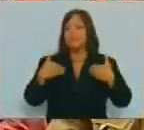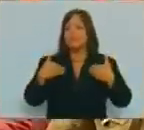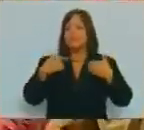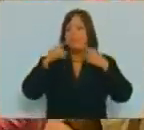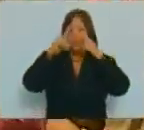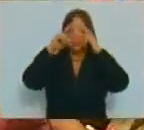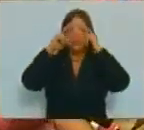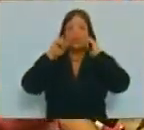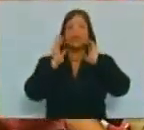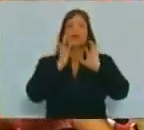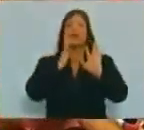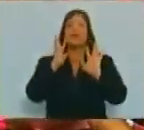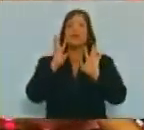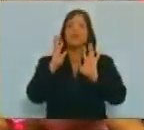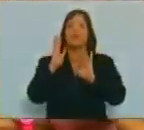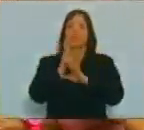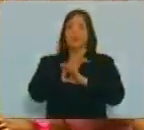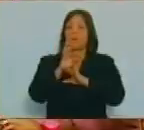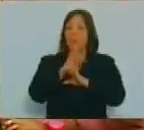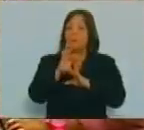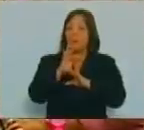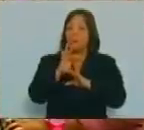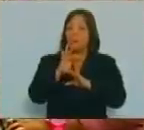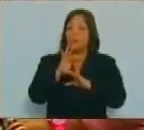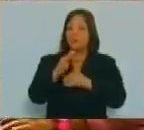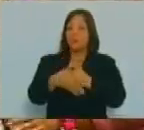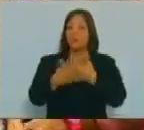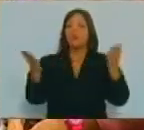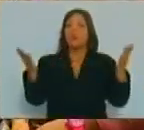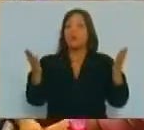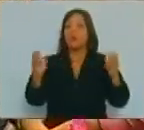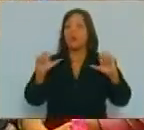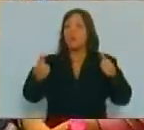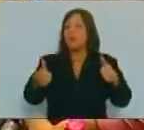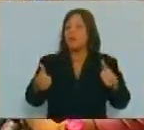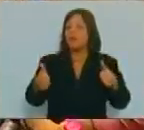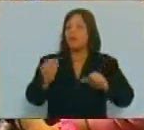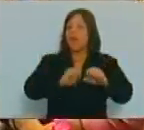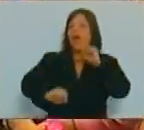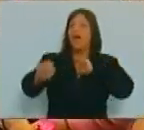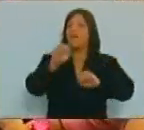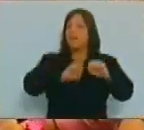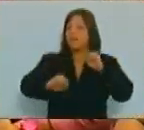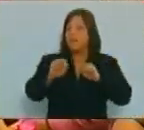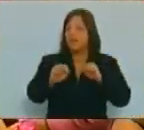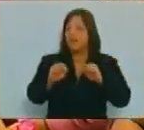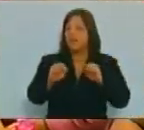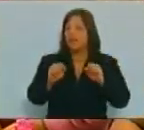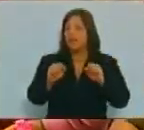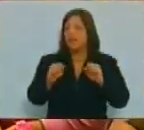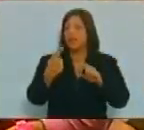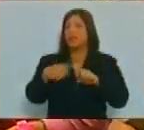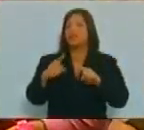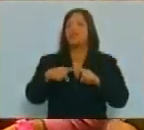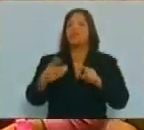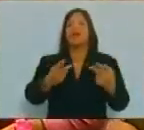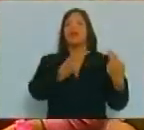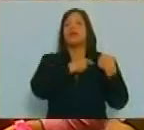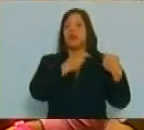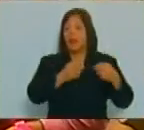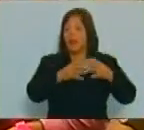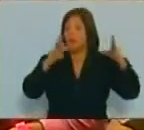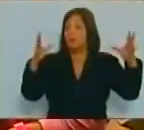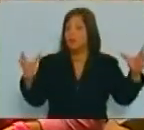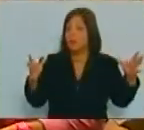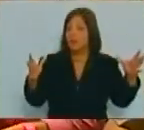funcionario público comienzan a enfrentarse sobre todo que tienen grandes responsabilidades